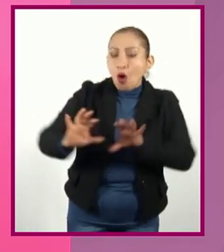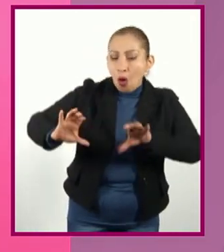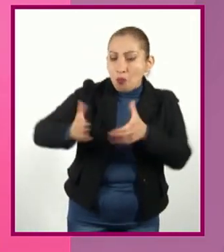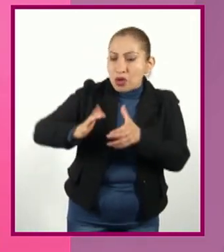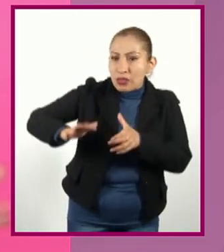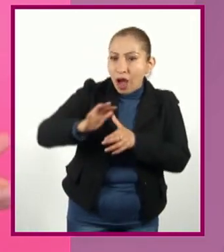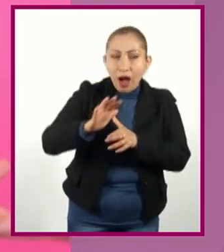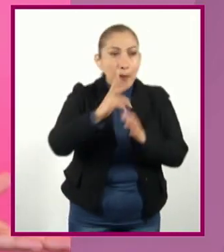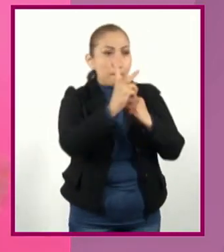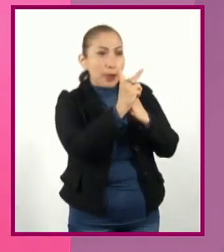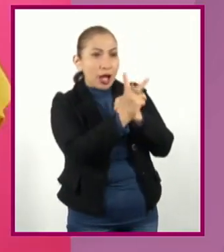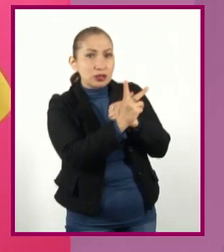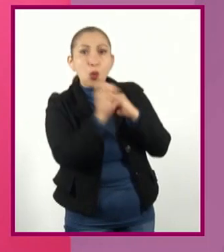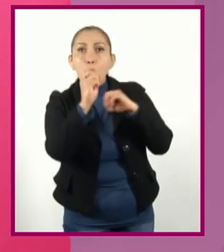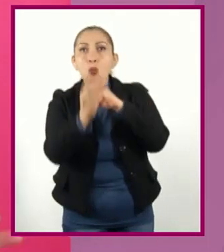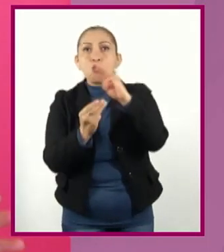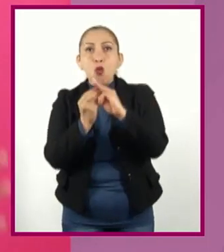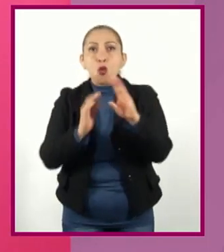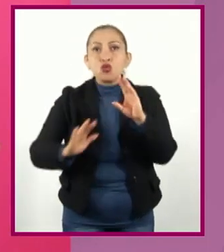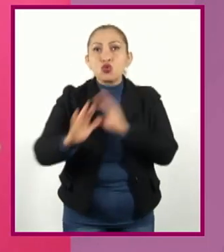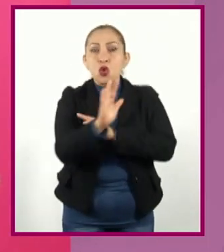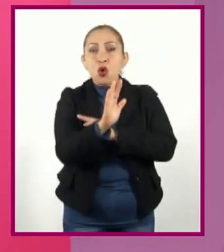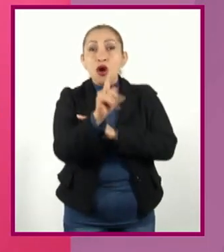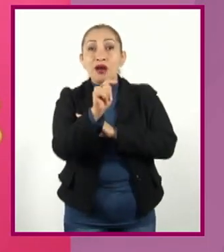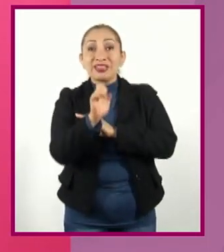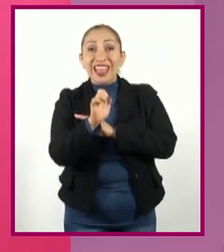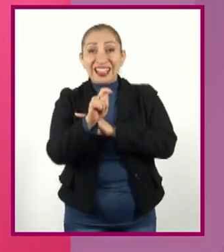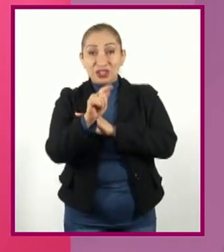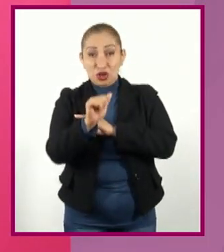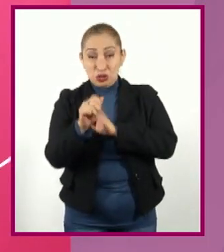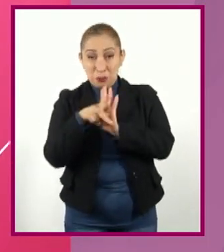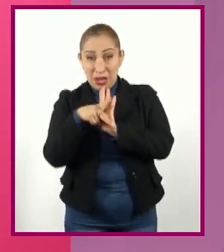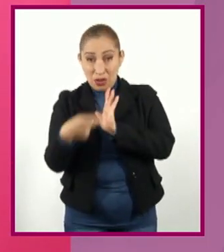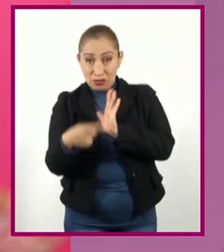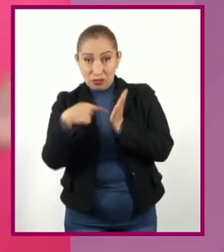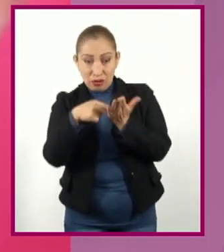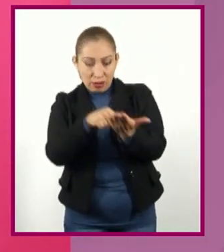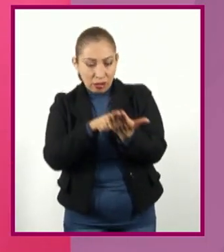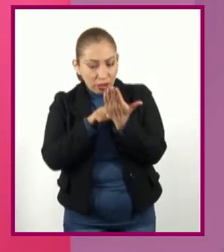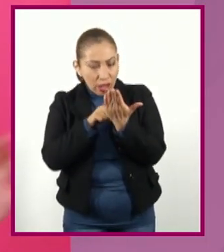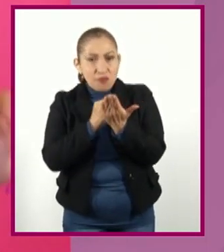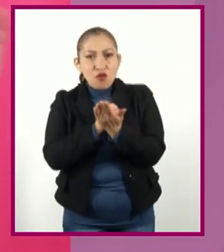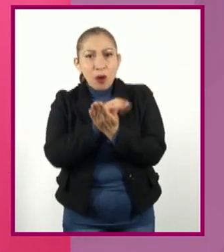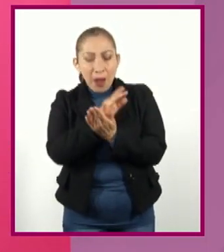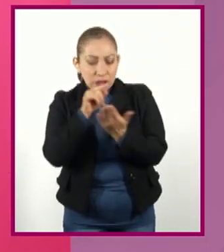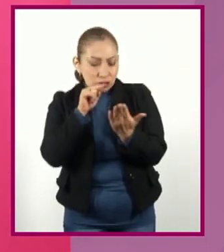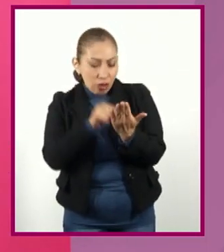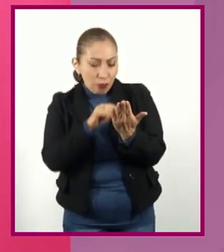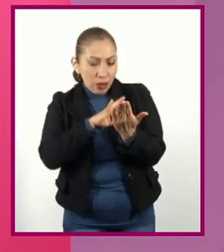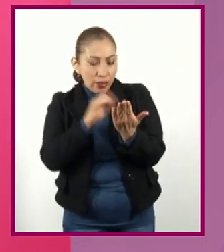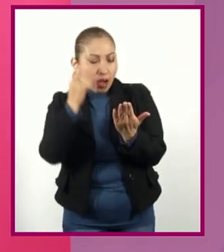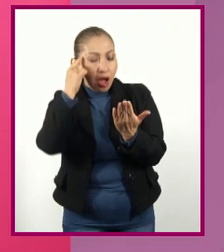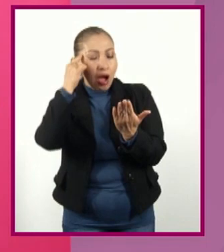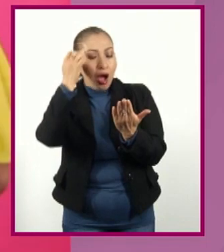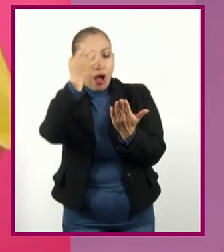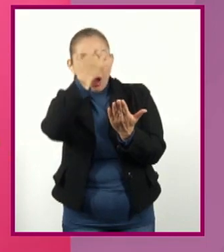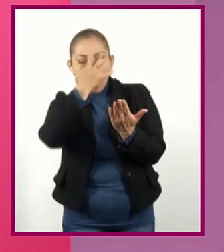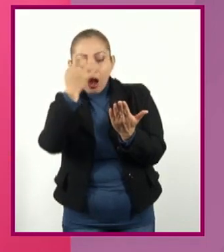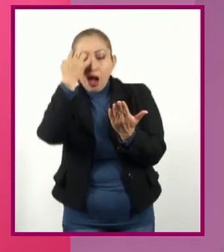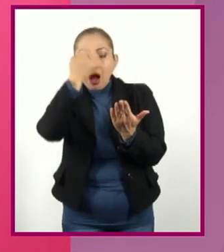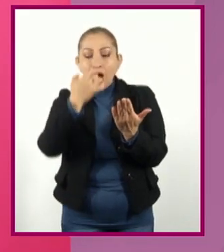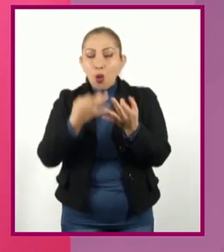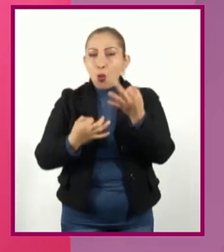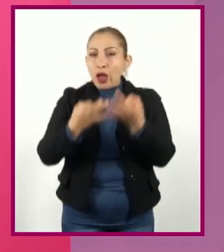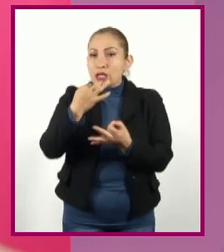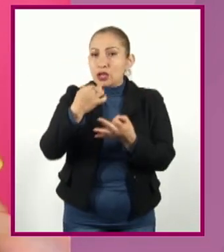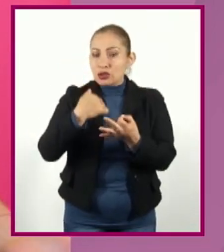comunidad, el país y el mundo. Los textos periodísticos nos proporcionan información con la que podemos formarnos juicios propios y